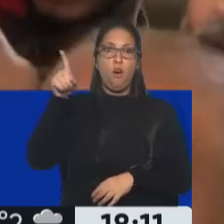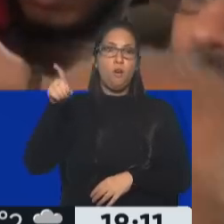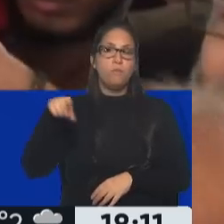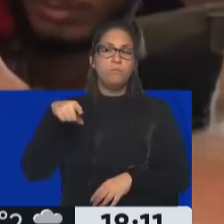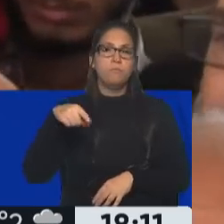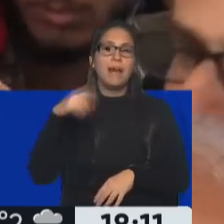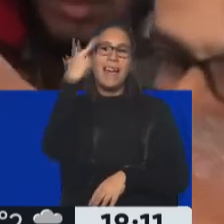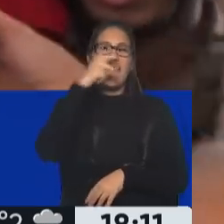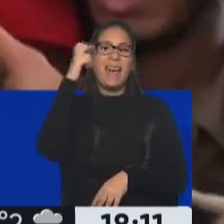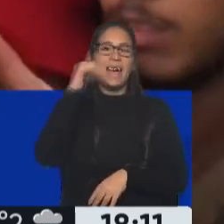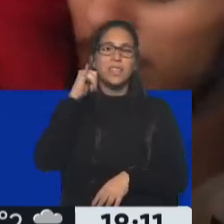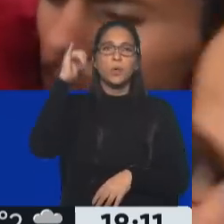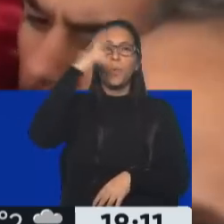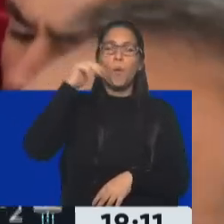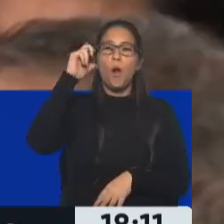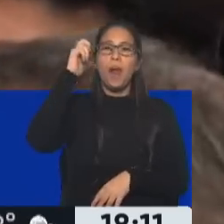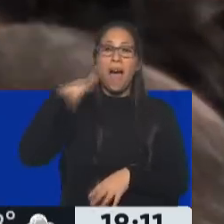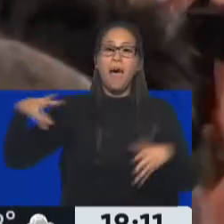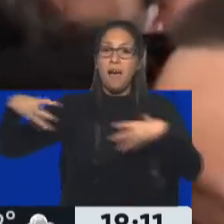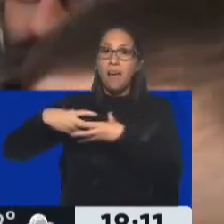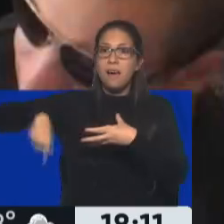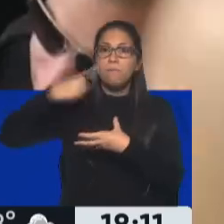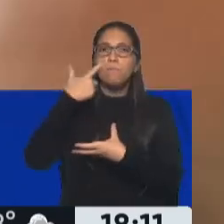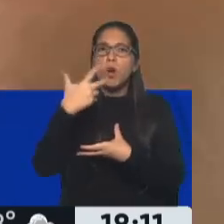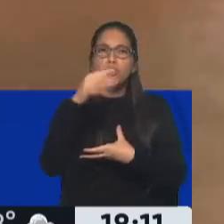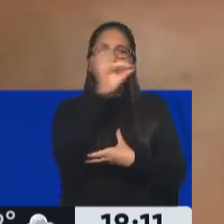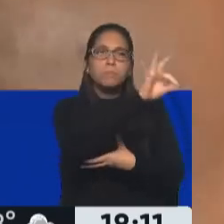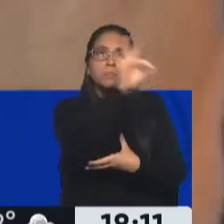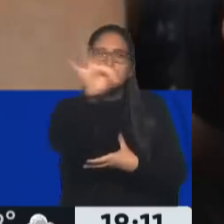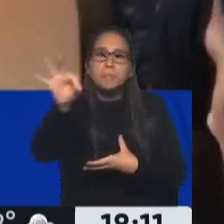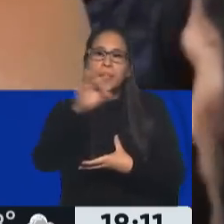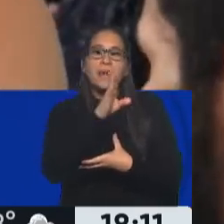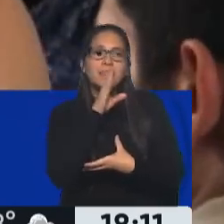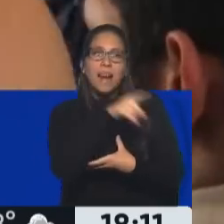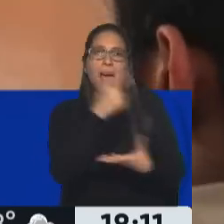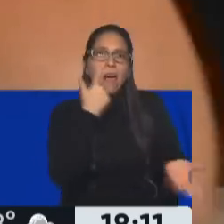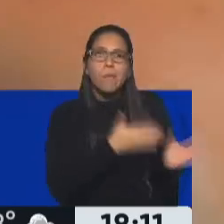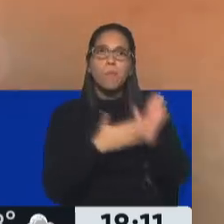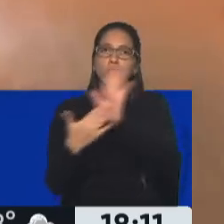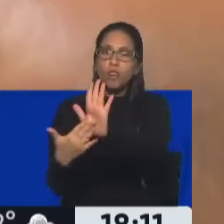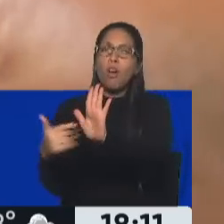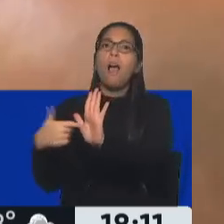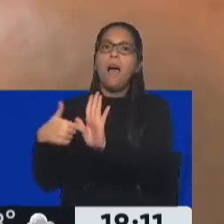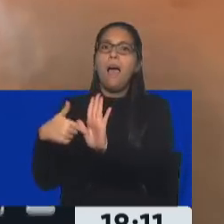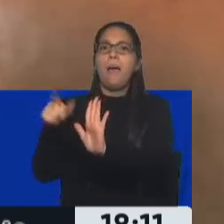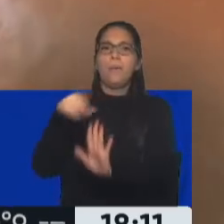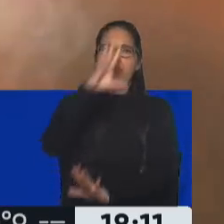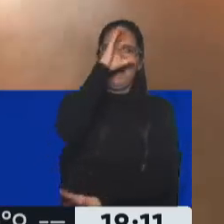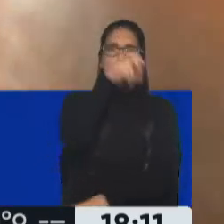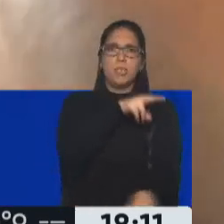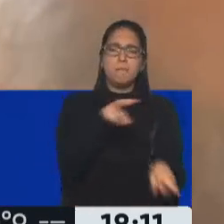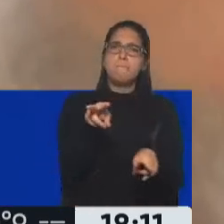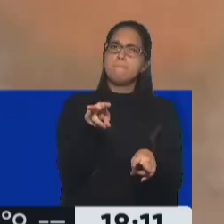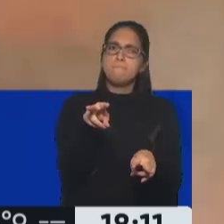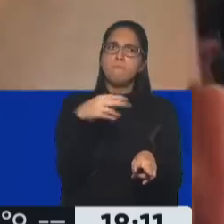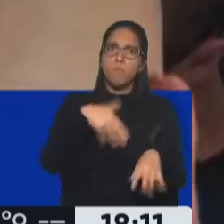video en el cual mostraba lugares claves de Israel, lo que llevó a que el canciller israelí hable de la posibilidad